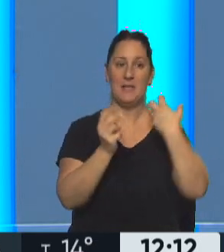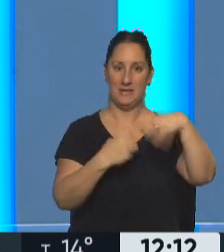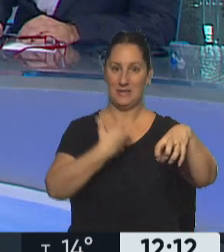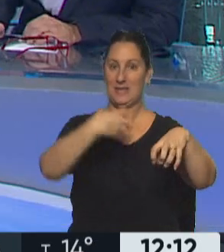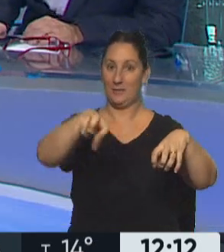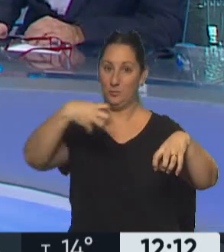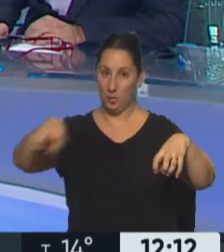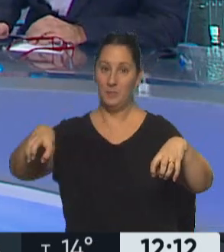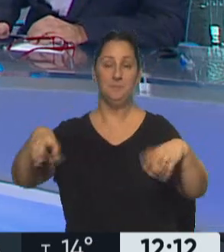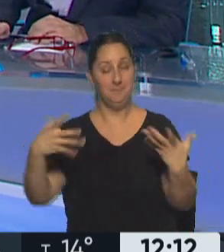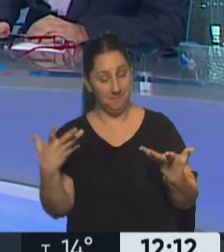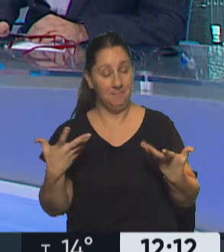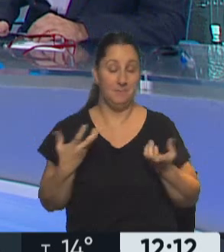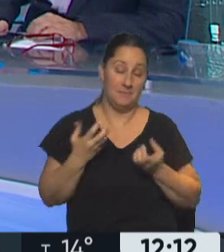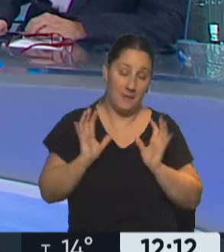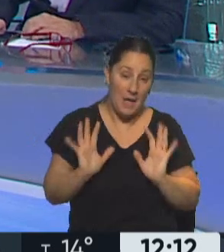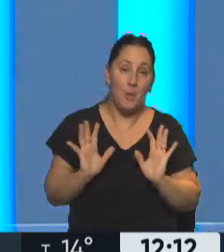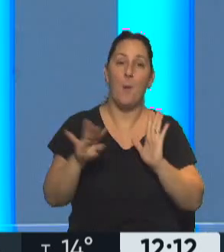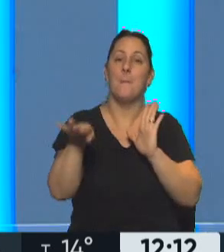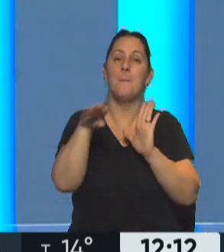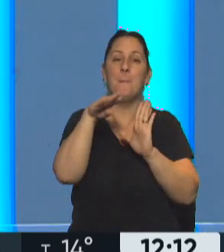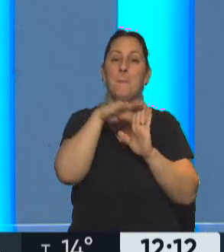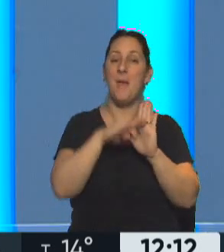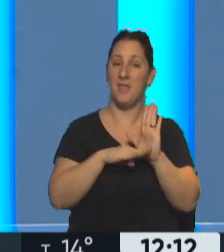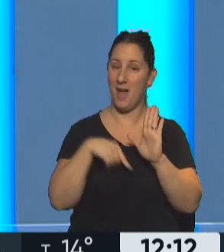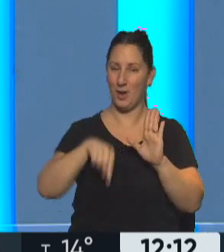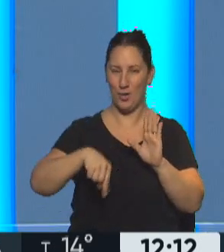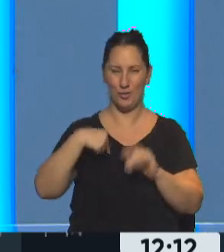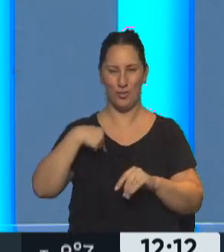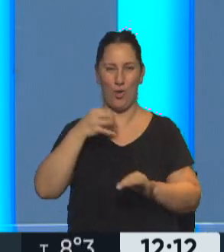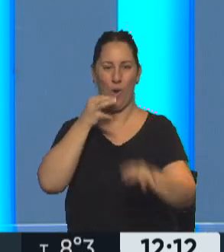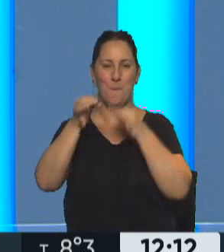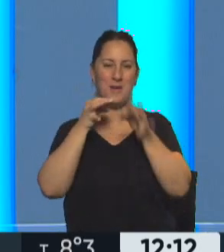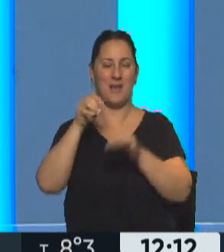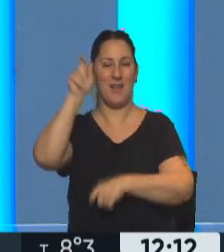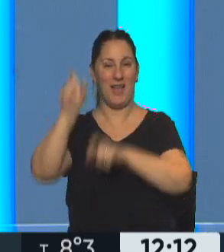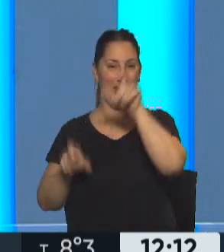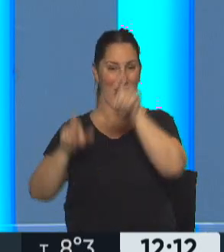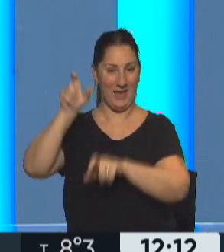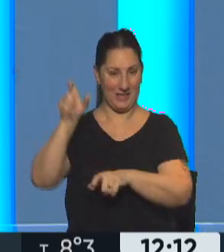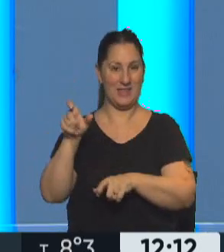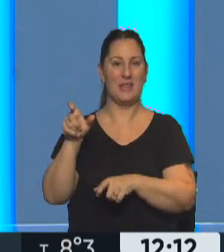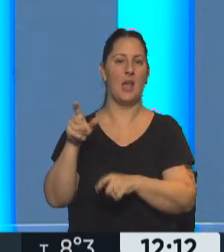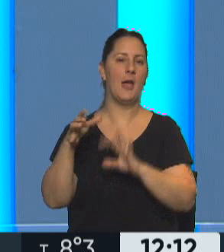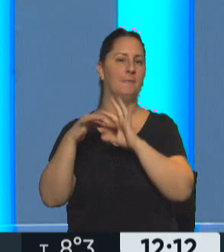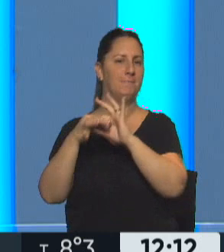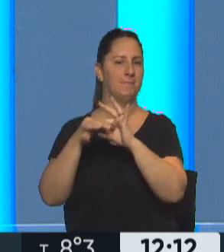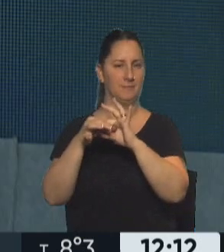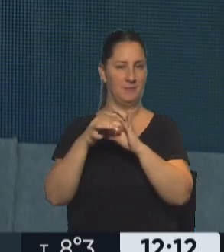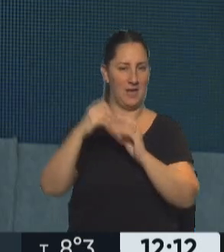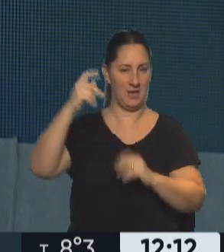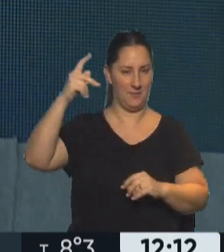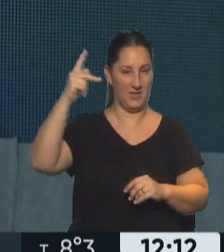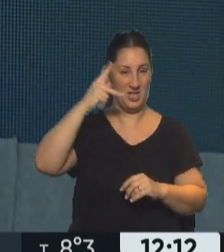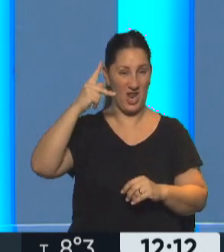debe caer bien, pero una medida que hoy conversando con gente inclusive muy vinculada al kirchnerismo,